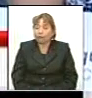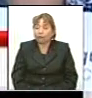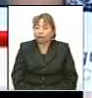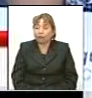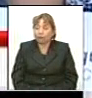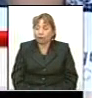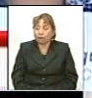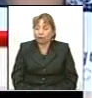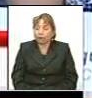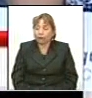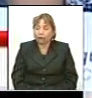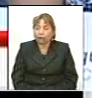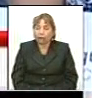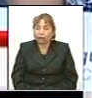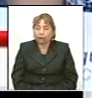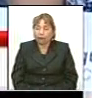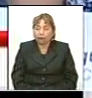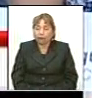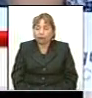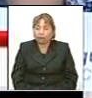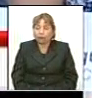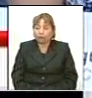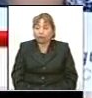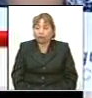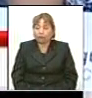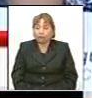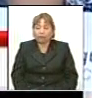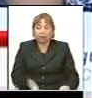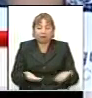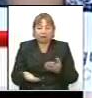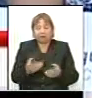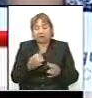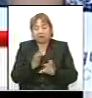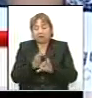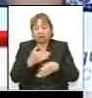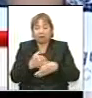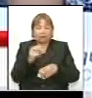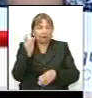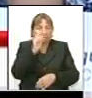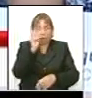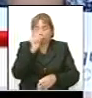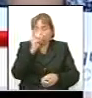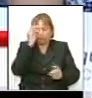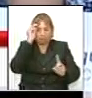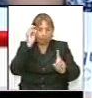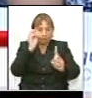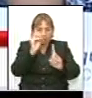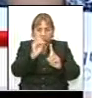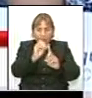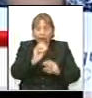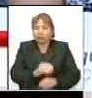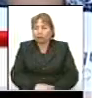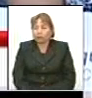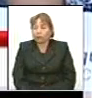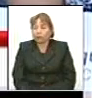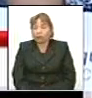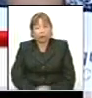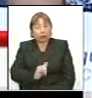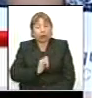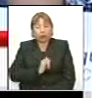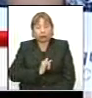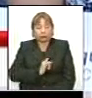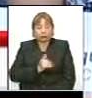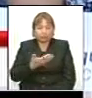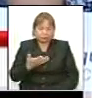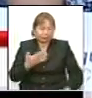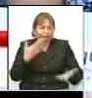mal elabora ajo mal procesado de esta forma el que no se pudo cumplir con el objetivo yo no quiero